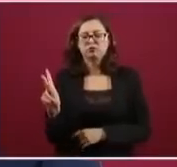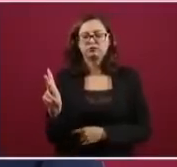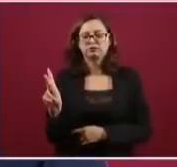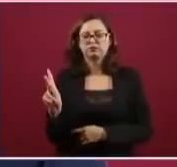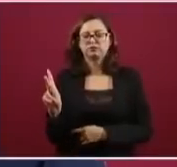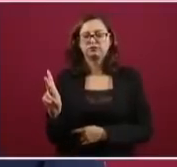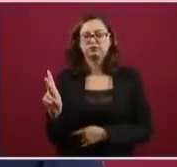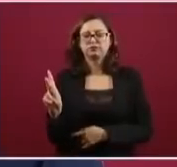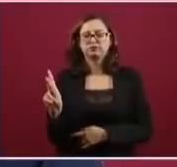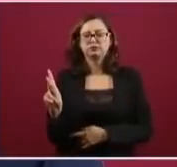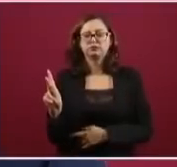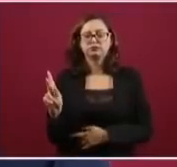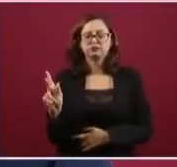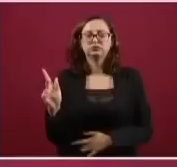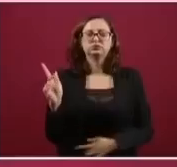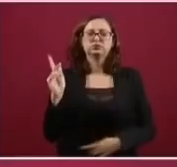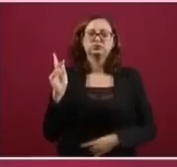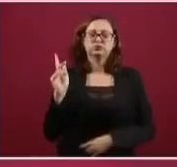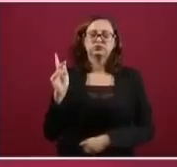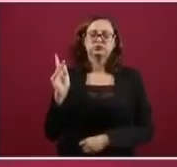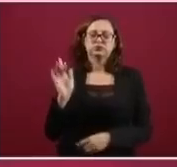van a estar recibiendo